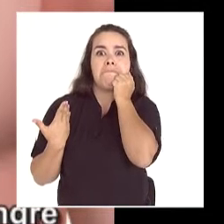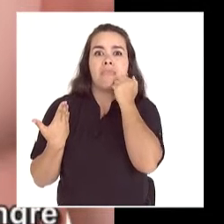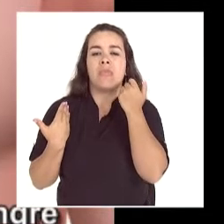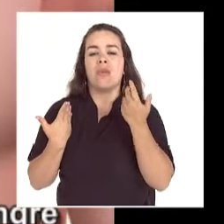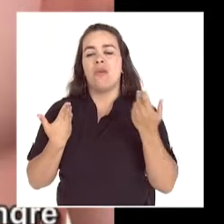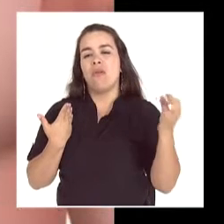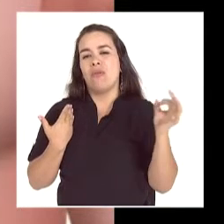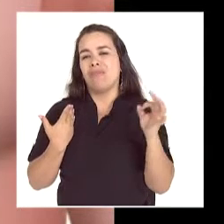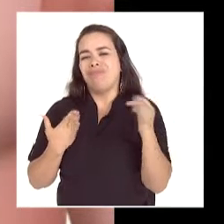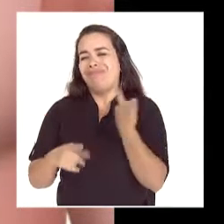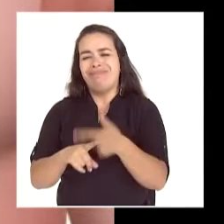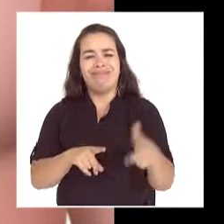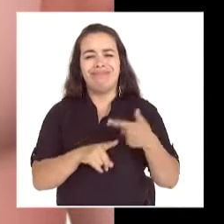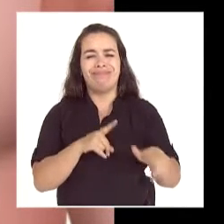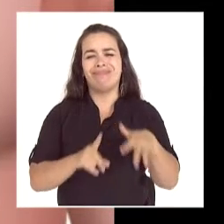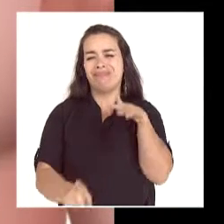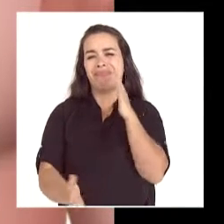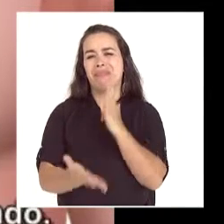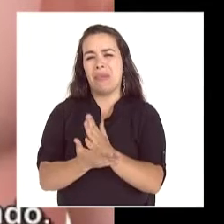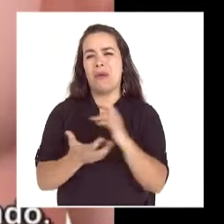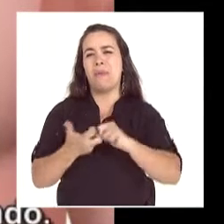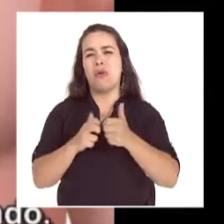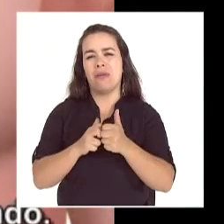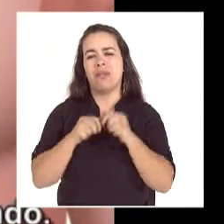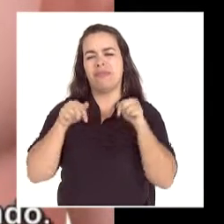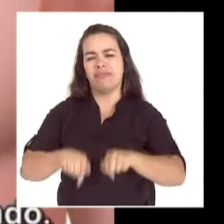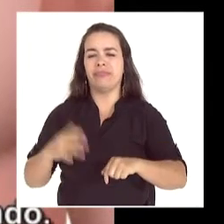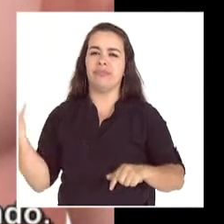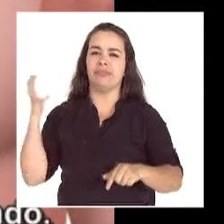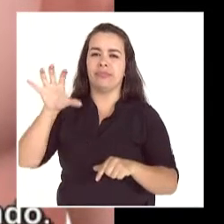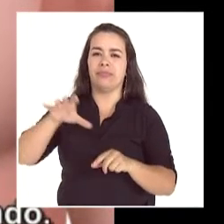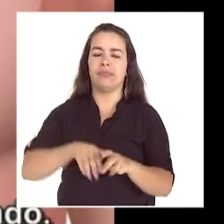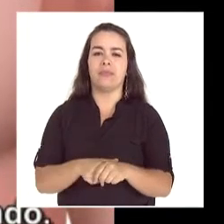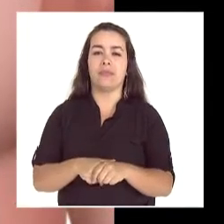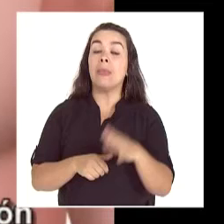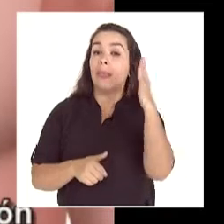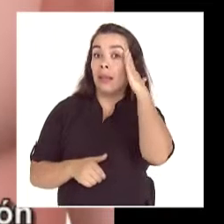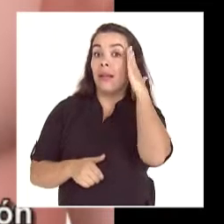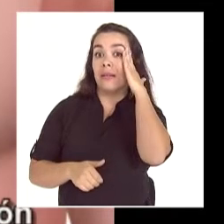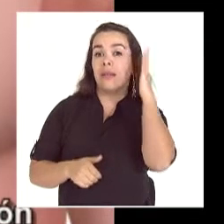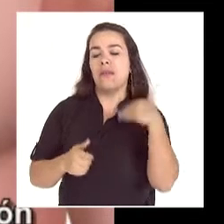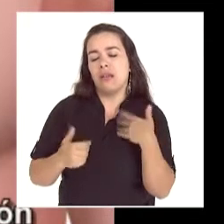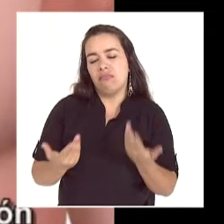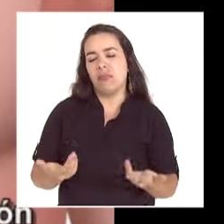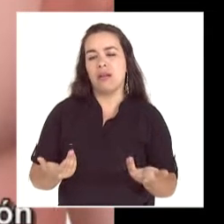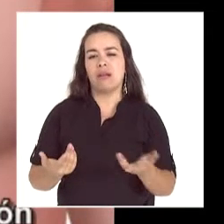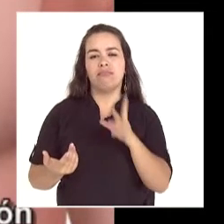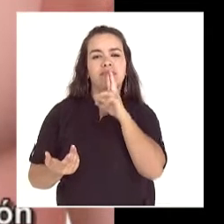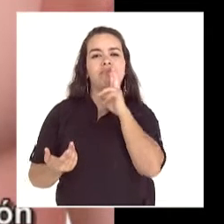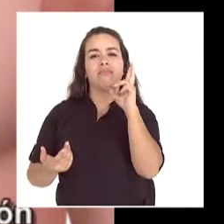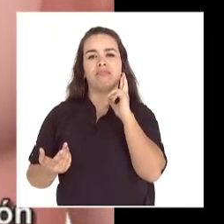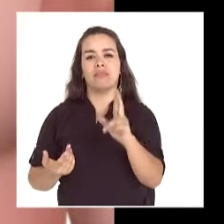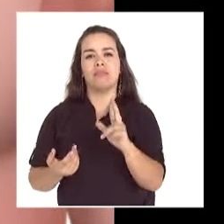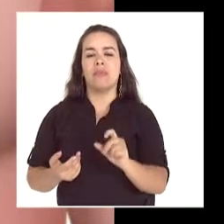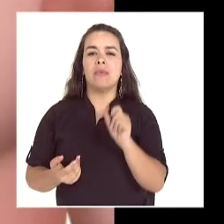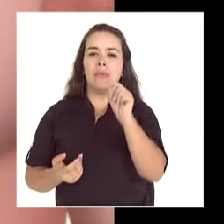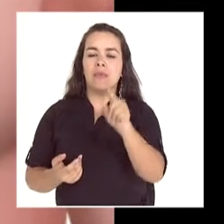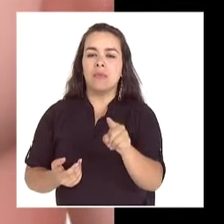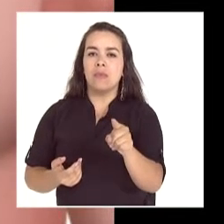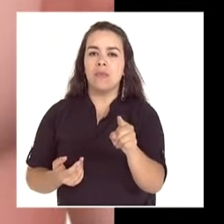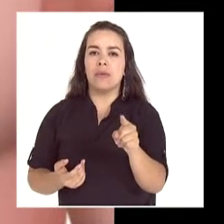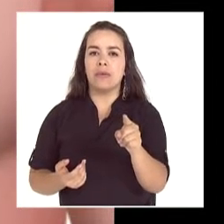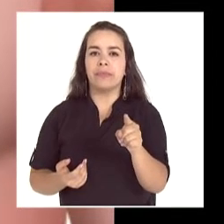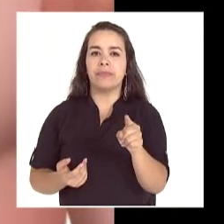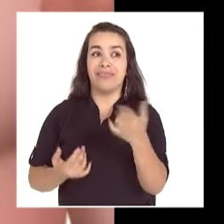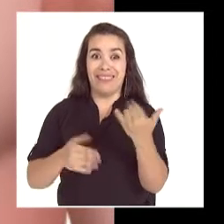hemos hablado durante el programa. Pero lo cierto, y para responder la pregunta, es que